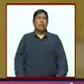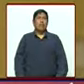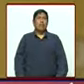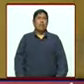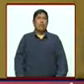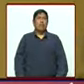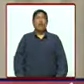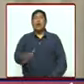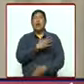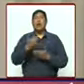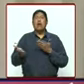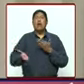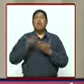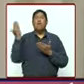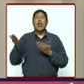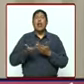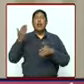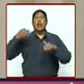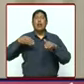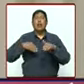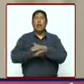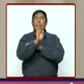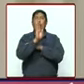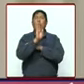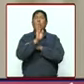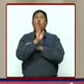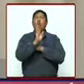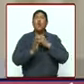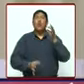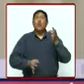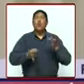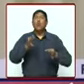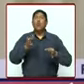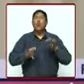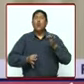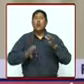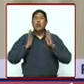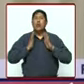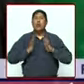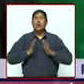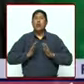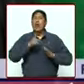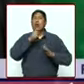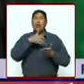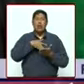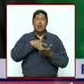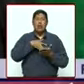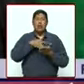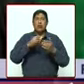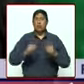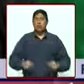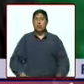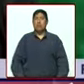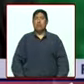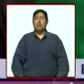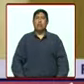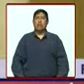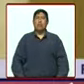Y a facilitar el acceso de justicia de los vulnerables.